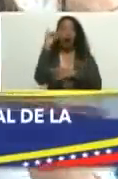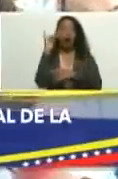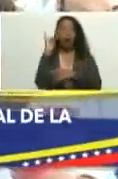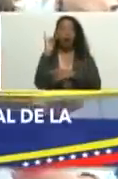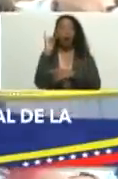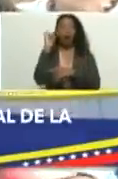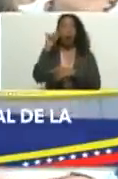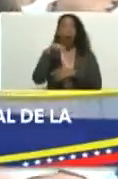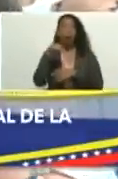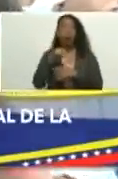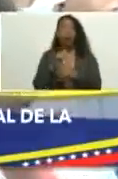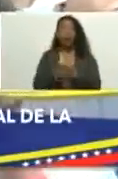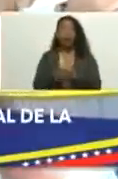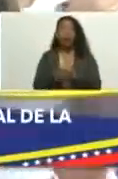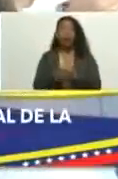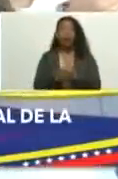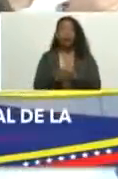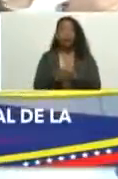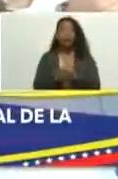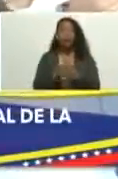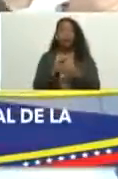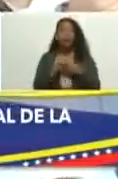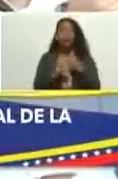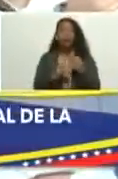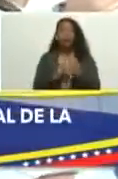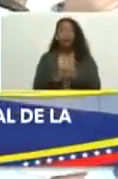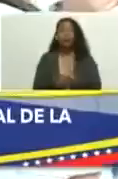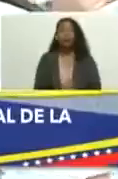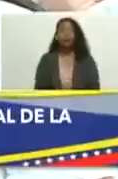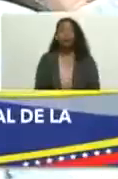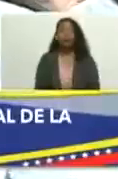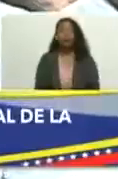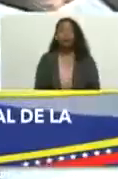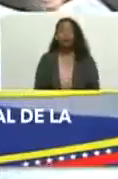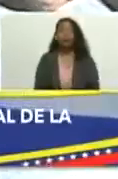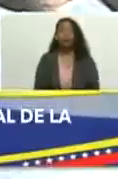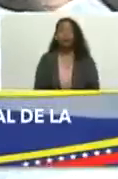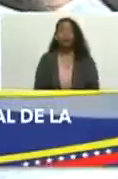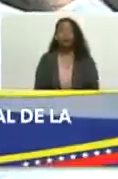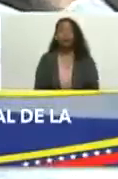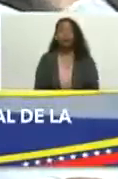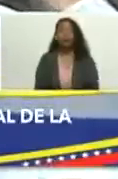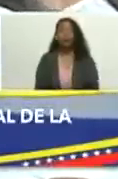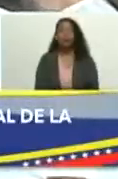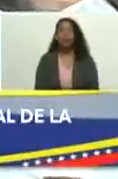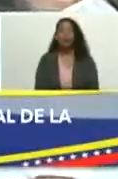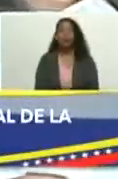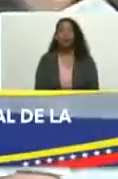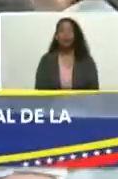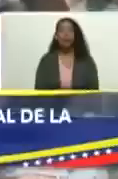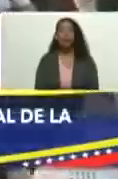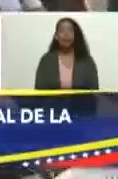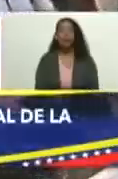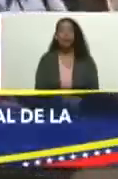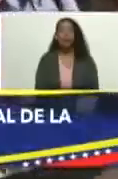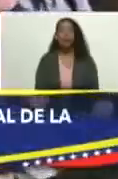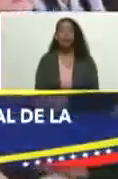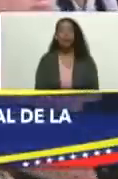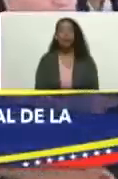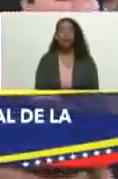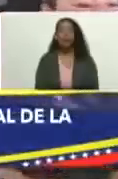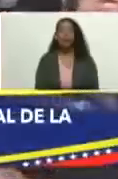en selva y estamos produciendo al 100%. ¿Y esa materia prima no la podemos hacer en